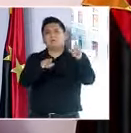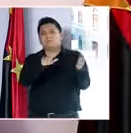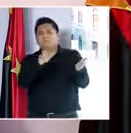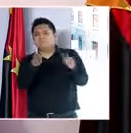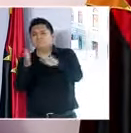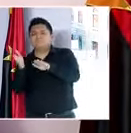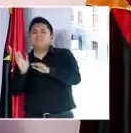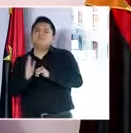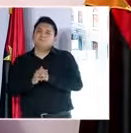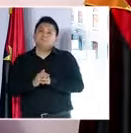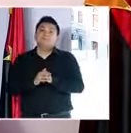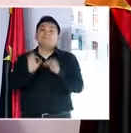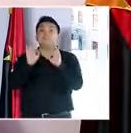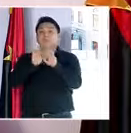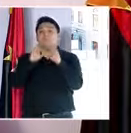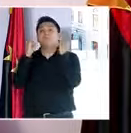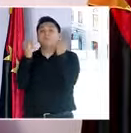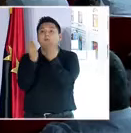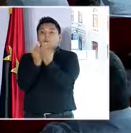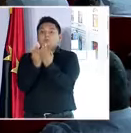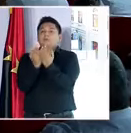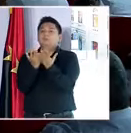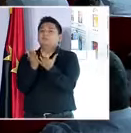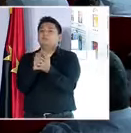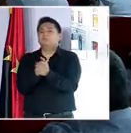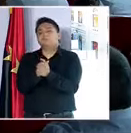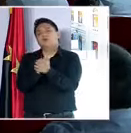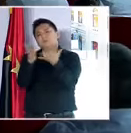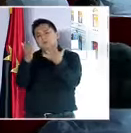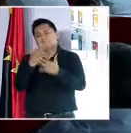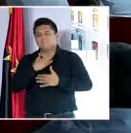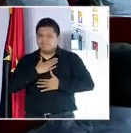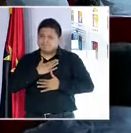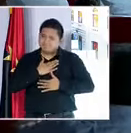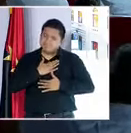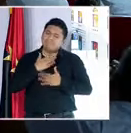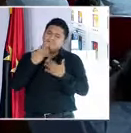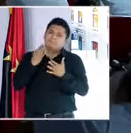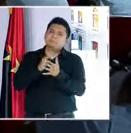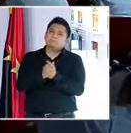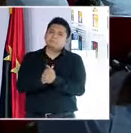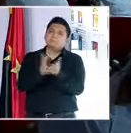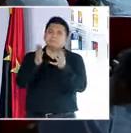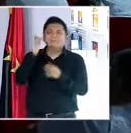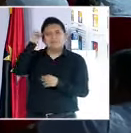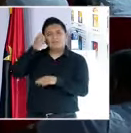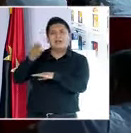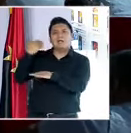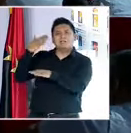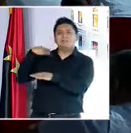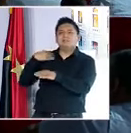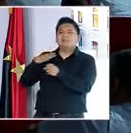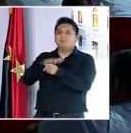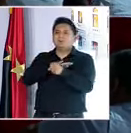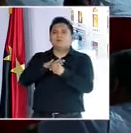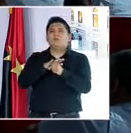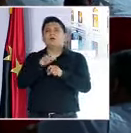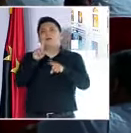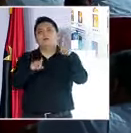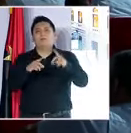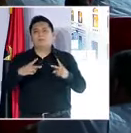y a todas sus familias, nuestra solidaridad. Fueron vidas, muchas de ellas,